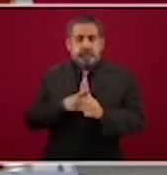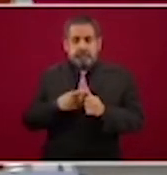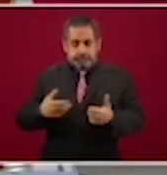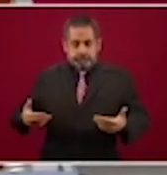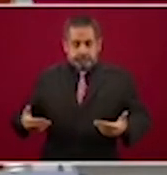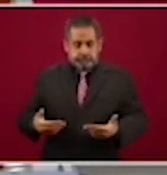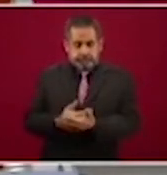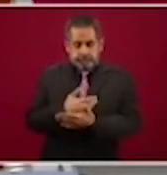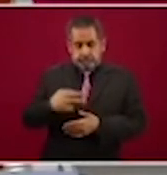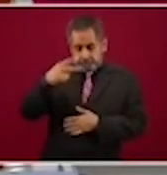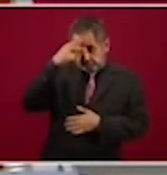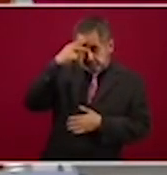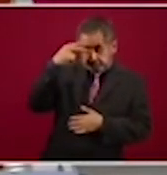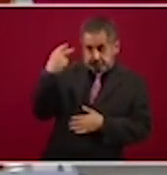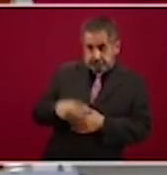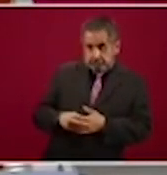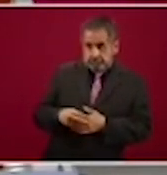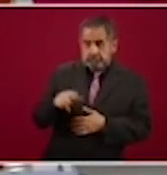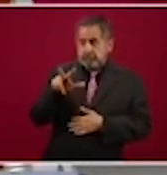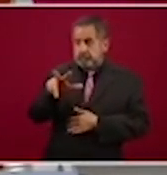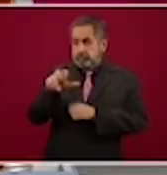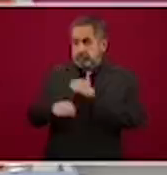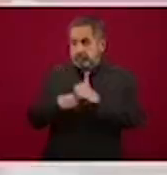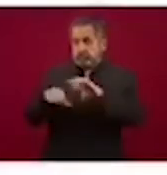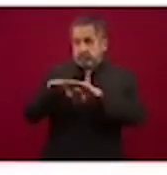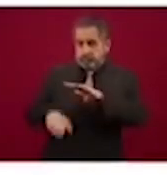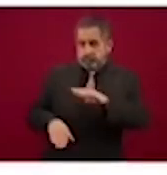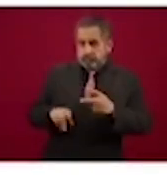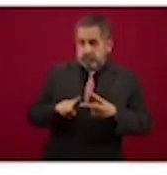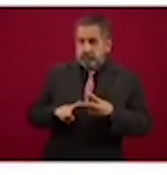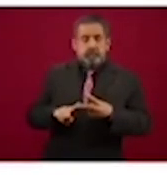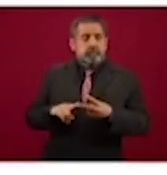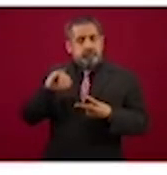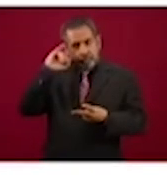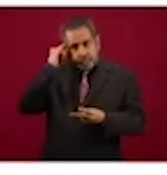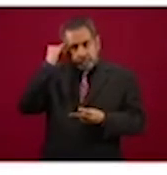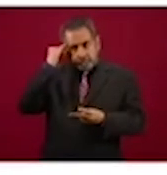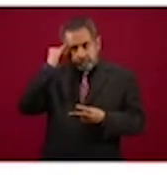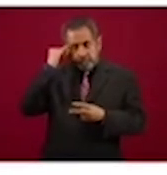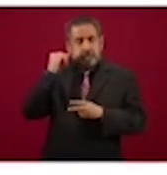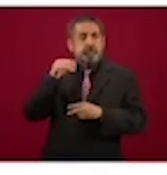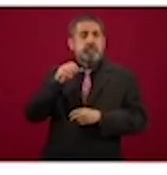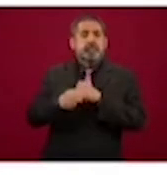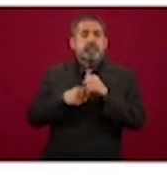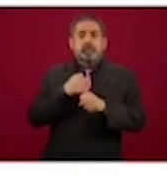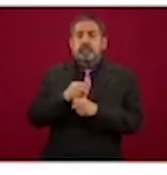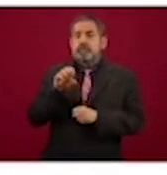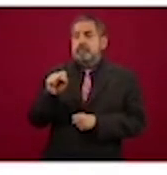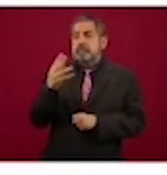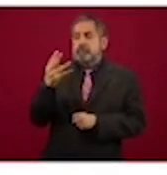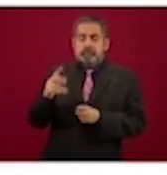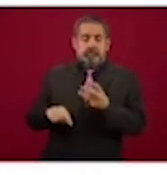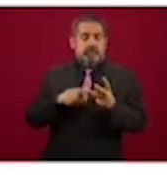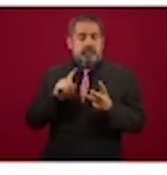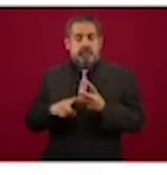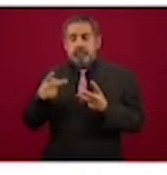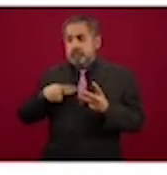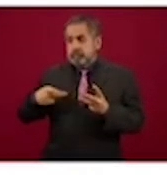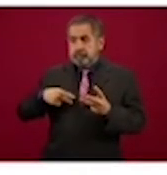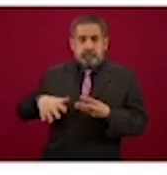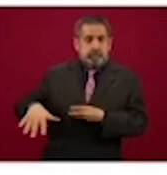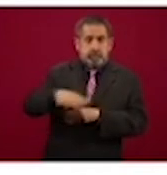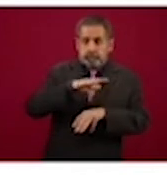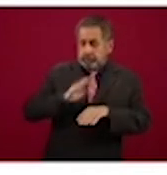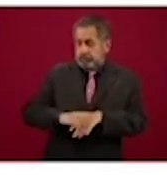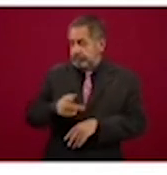menores a los 18 años, los indígenas de hasta edad de 64 años y la población mexicana que se encuentra en condición de